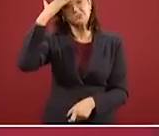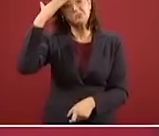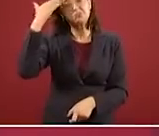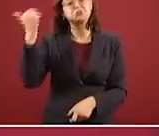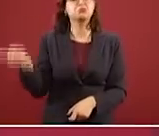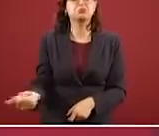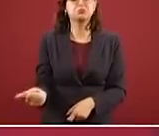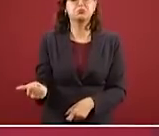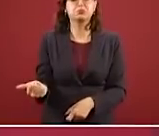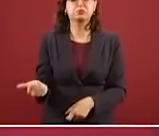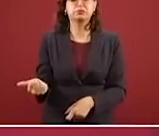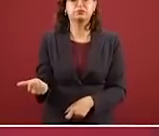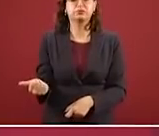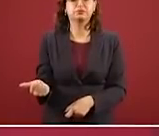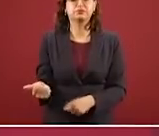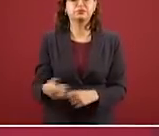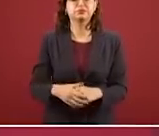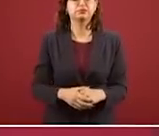de que ya